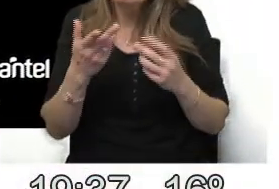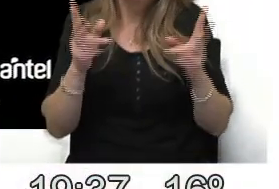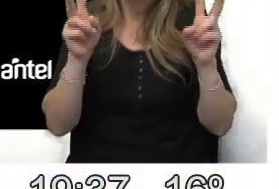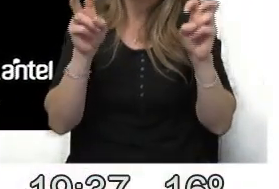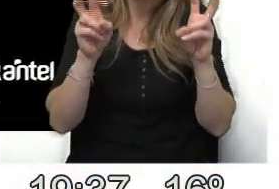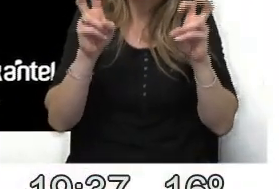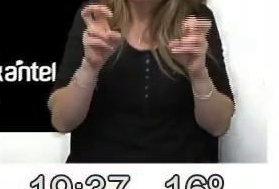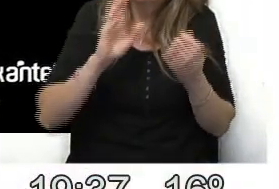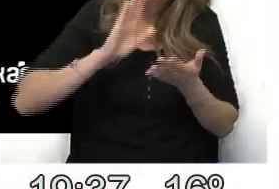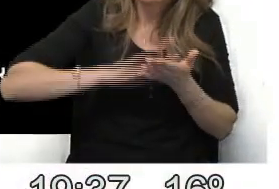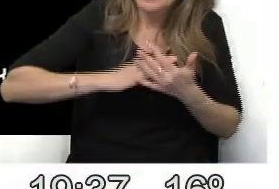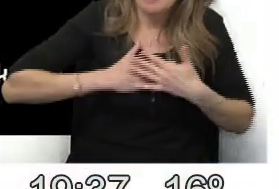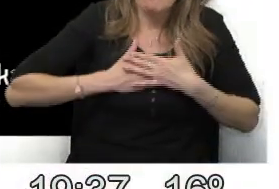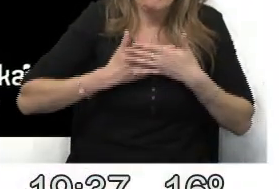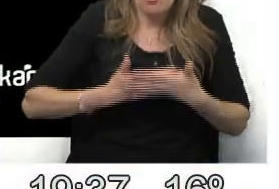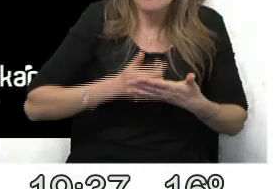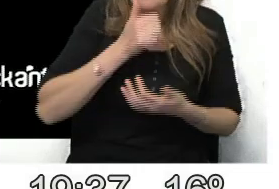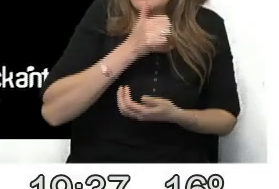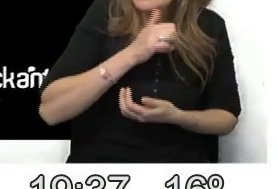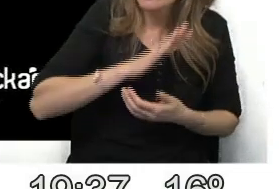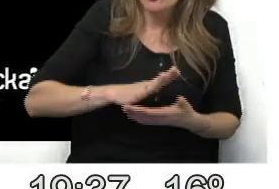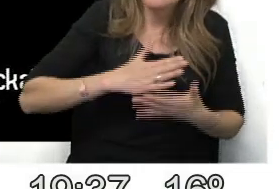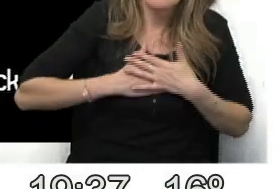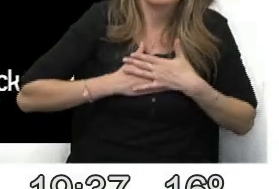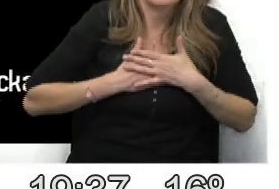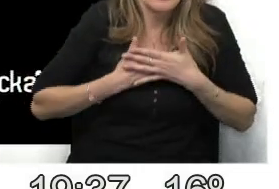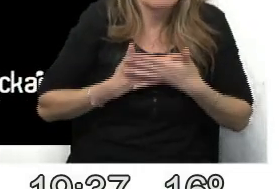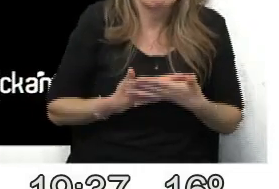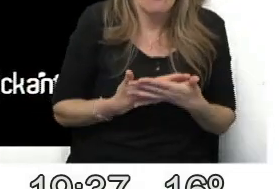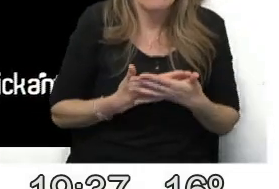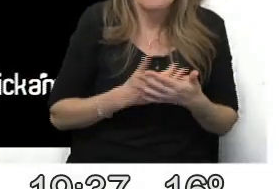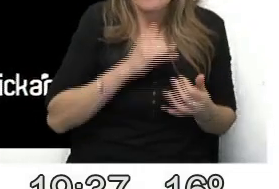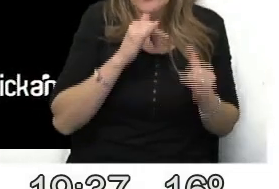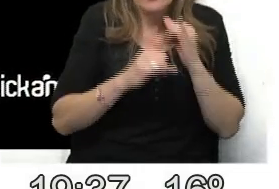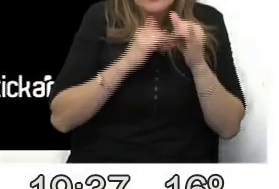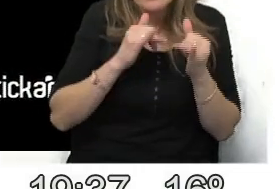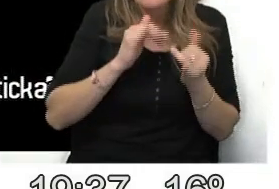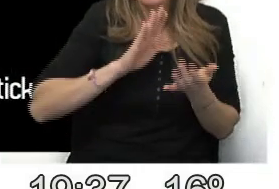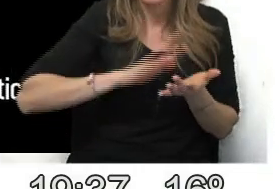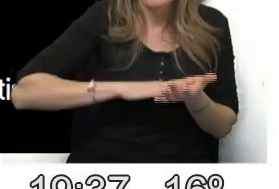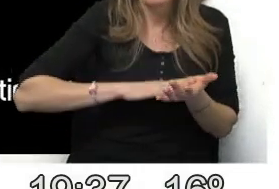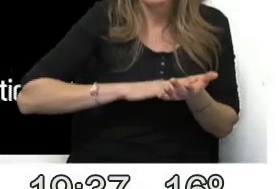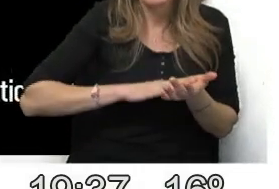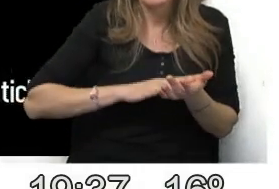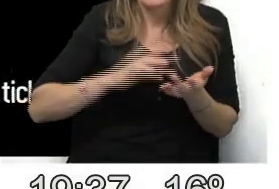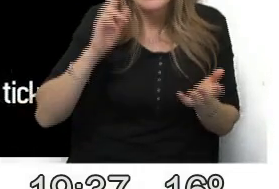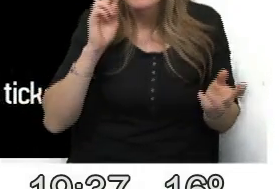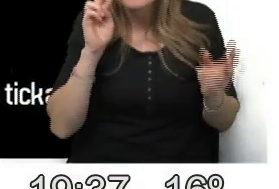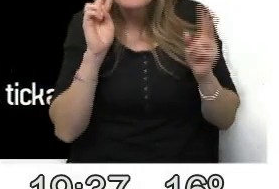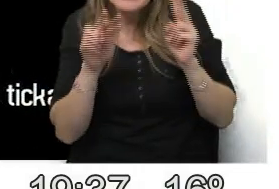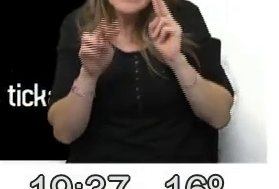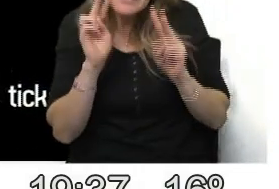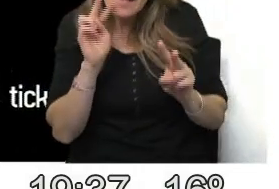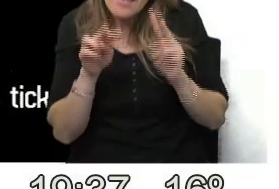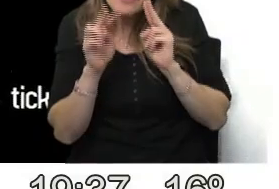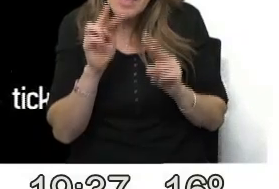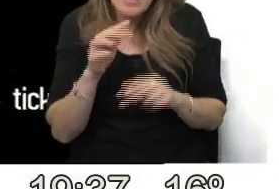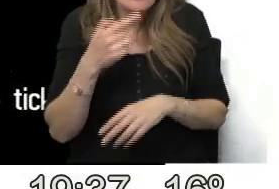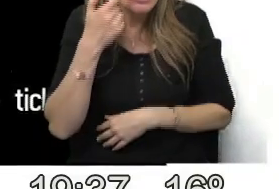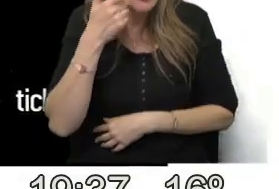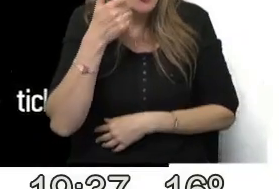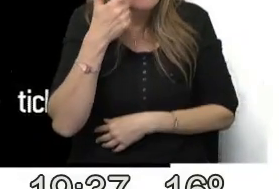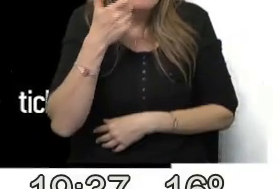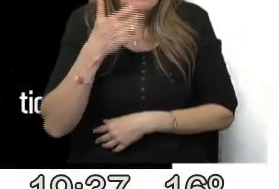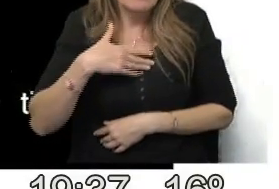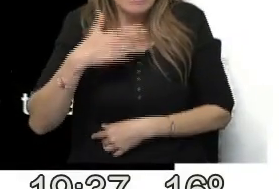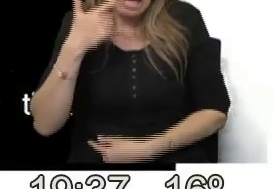de una historia de amor, o más de una historia de amor contada desde la mirada y la experiencia de un hombre,